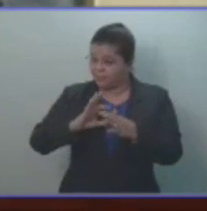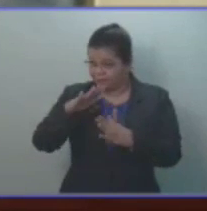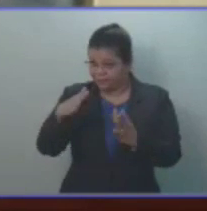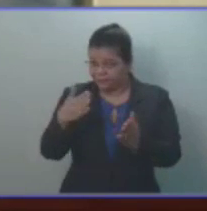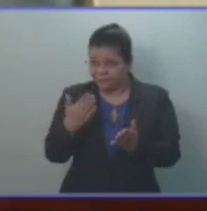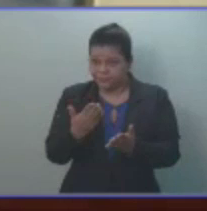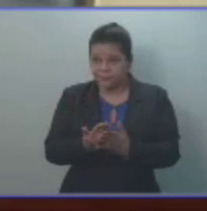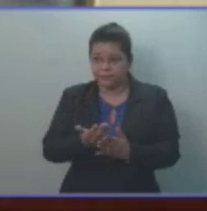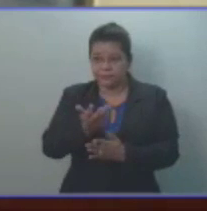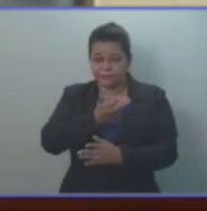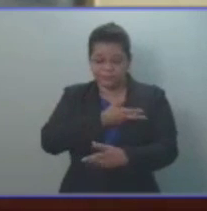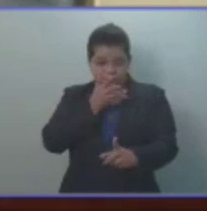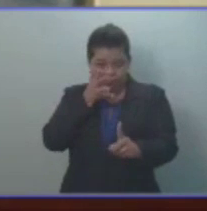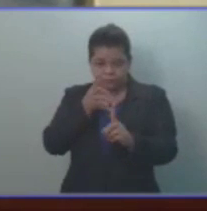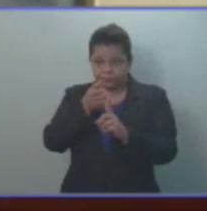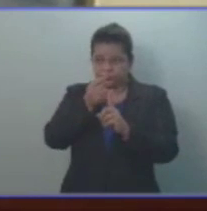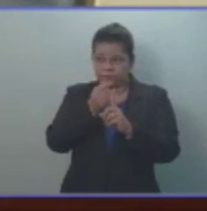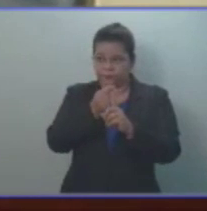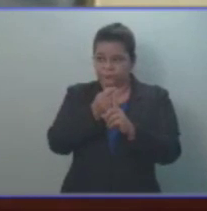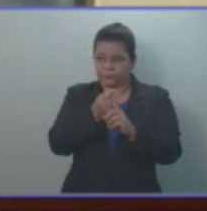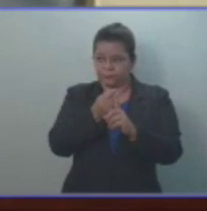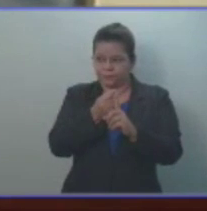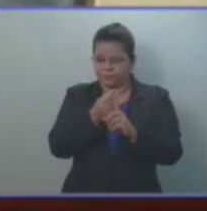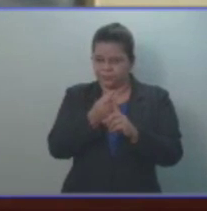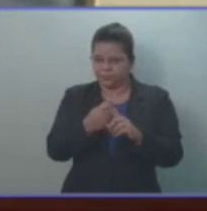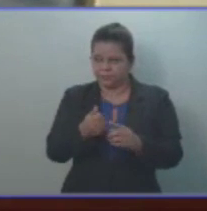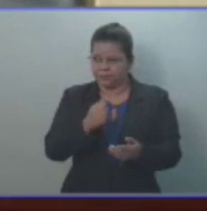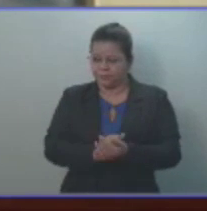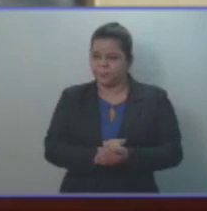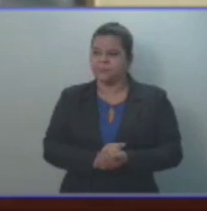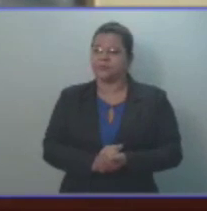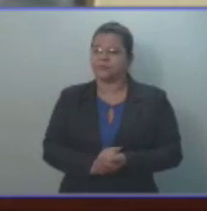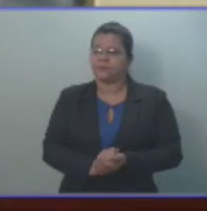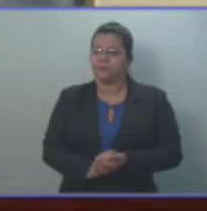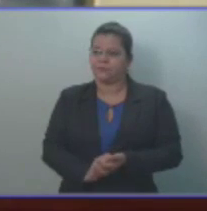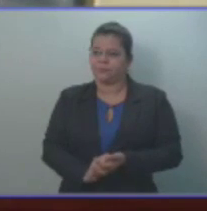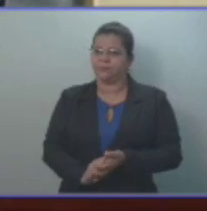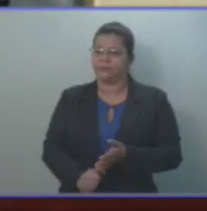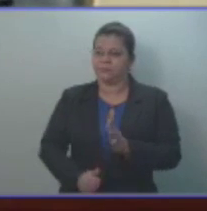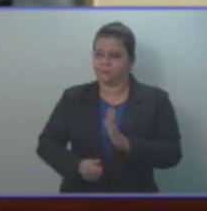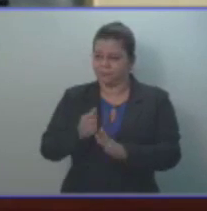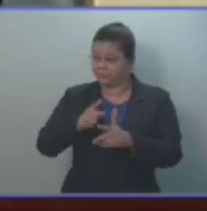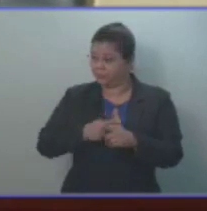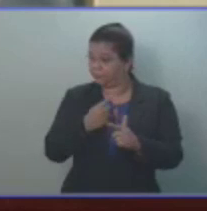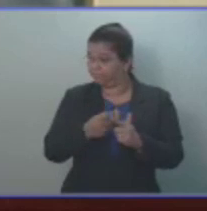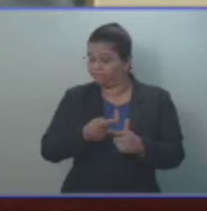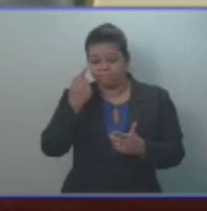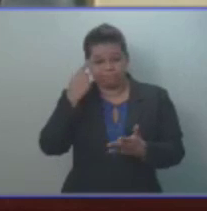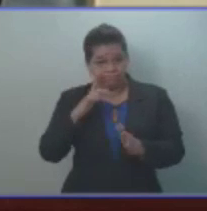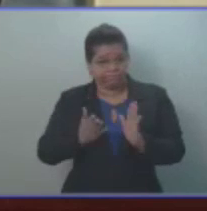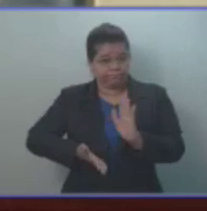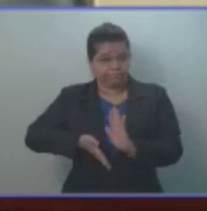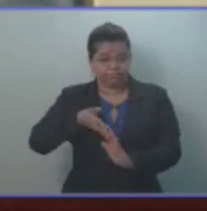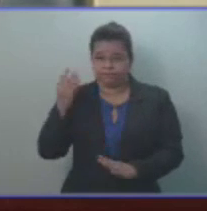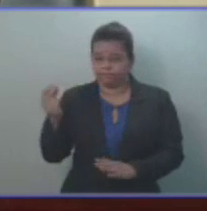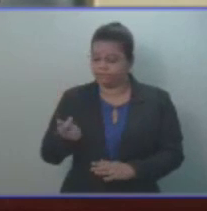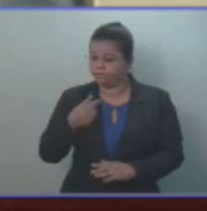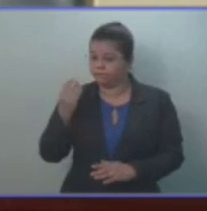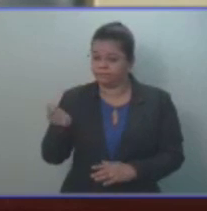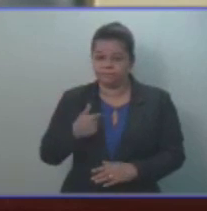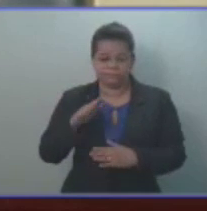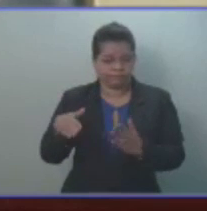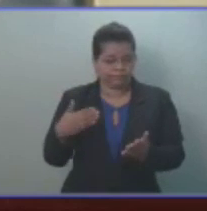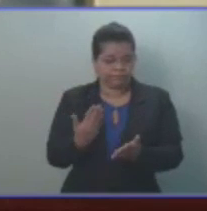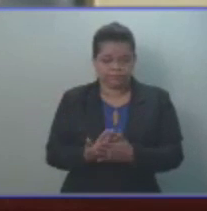esos propósitos está justamente este decreto, que lo que busca es facilidades de tributación de